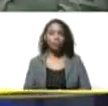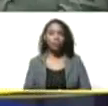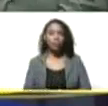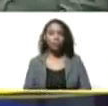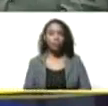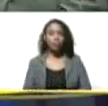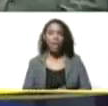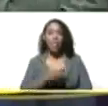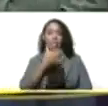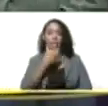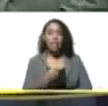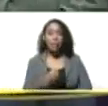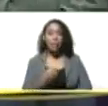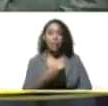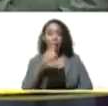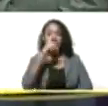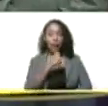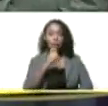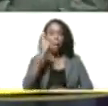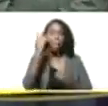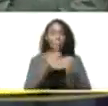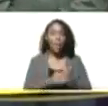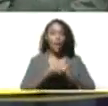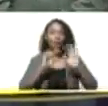en diciembre del año 88,